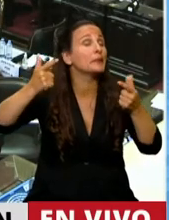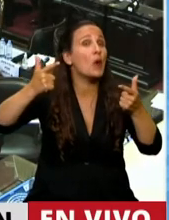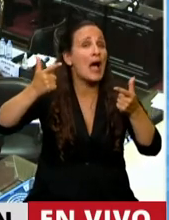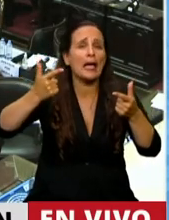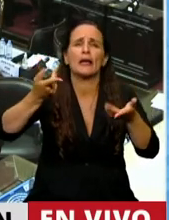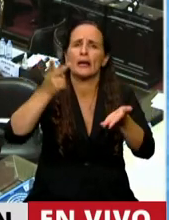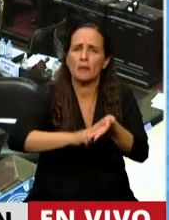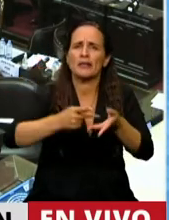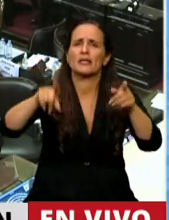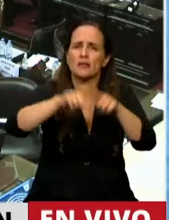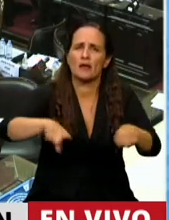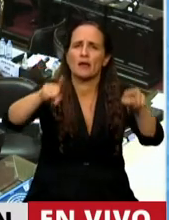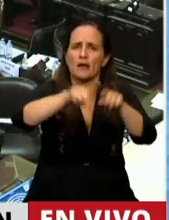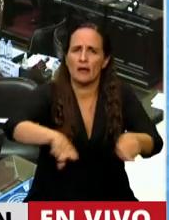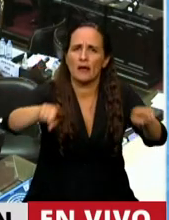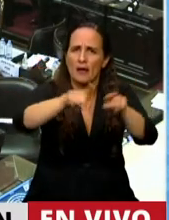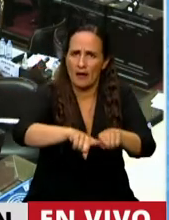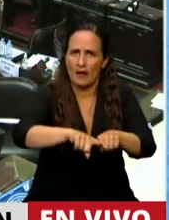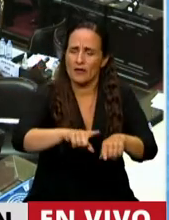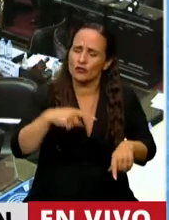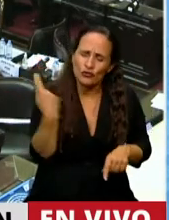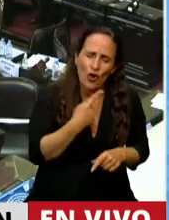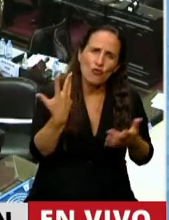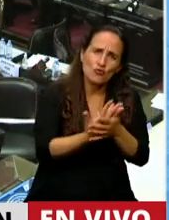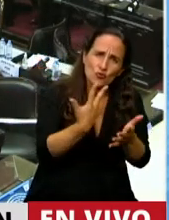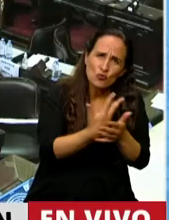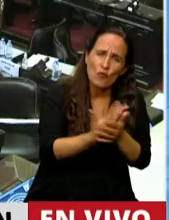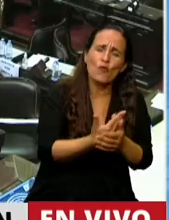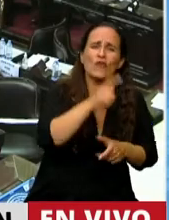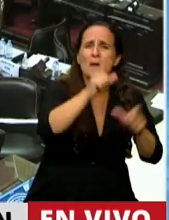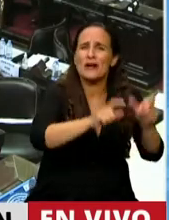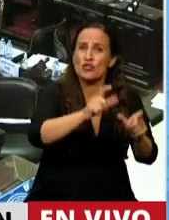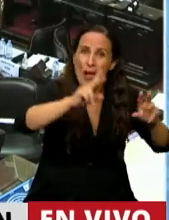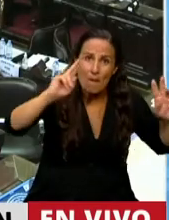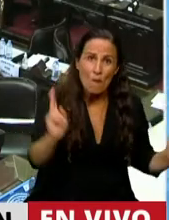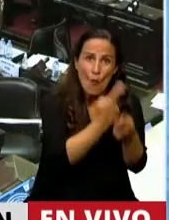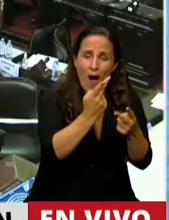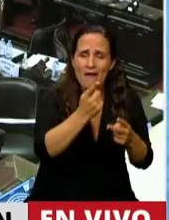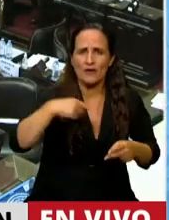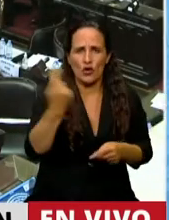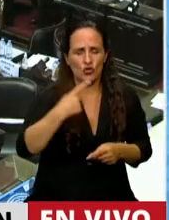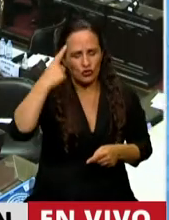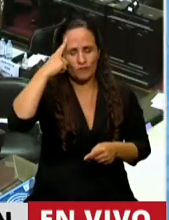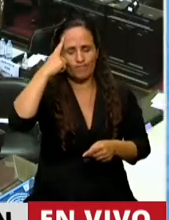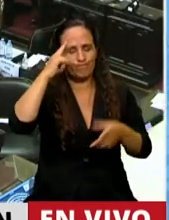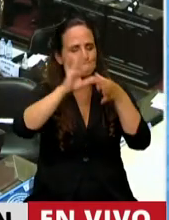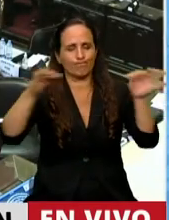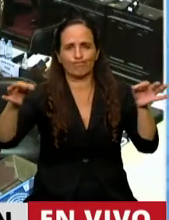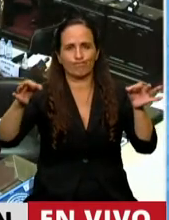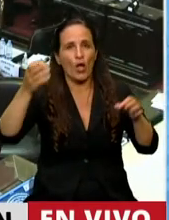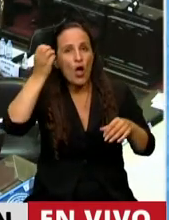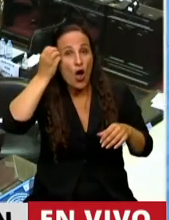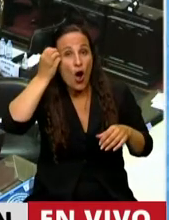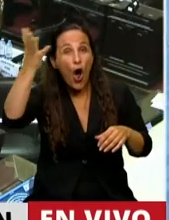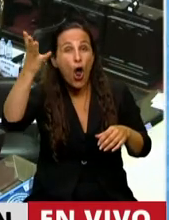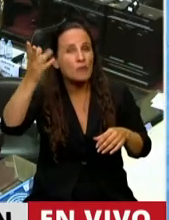su historia, que la dolorosa pérdida de tan valiosas personas nos interpele en un lema común: prohibido